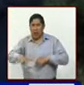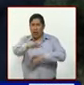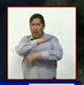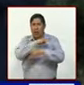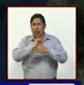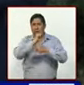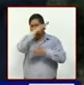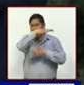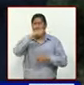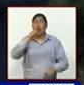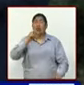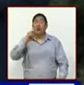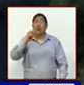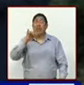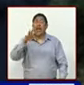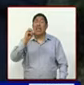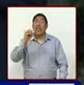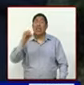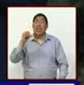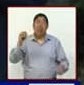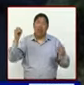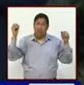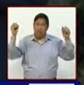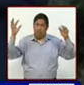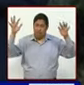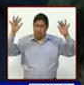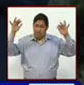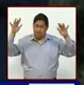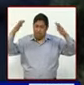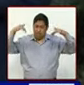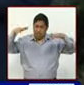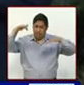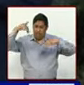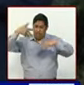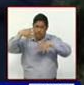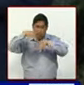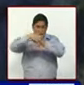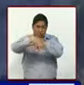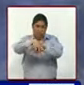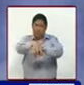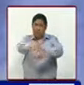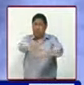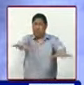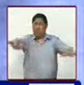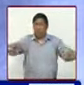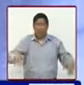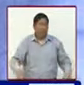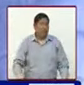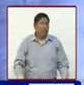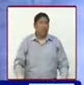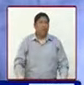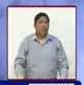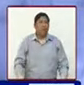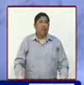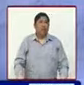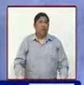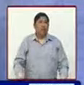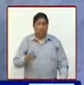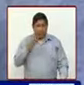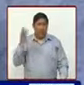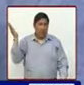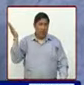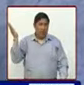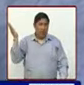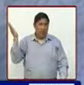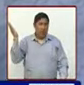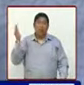del Tunari, en cerros y serranías, provocando aluviones, desbordes y riadas en los valles de Cochabamba. Todo esto es, ¿no?, el